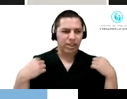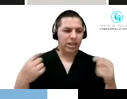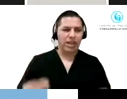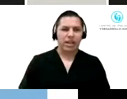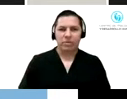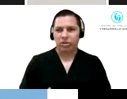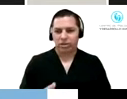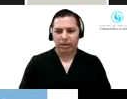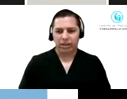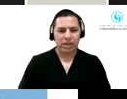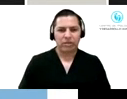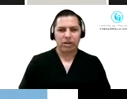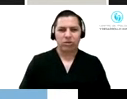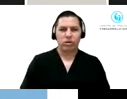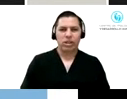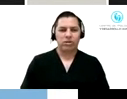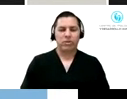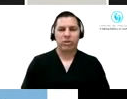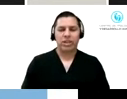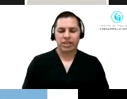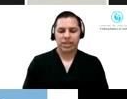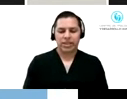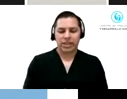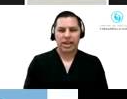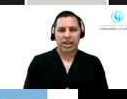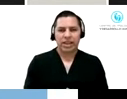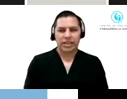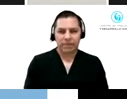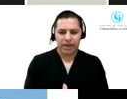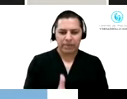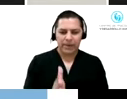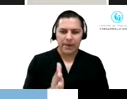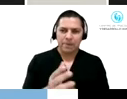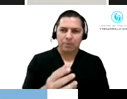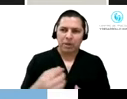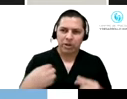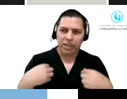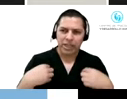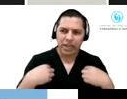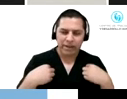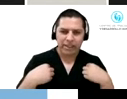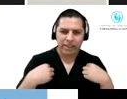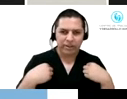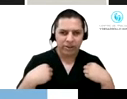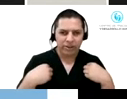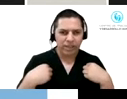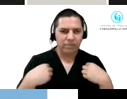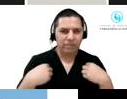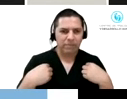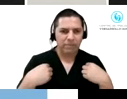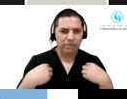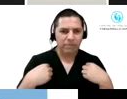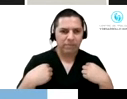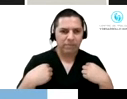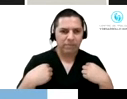que ahorita estaba terminando de dar consulta, no me dio chance de llegar a casa y cambiarme, pero esta gabacha que ustedes